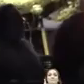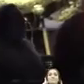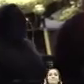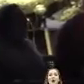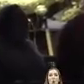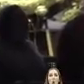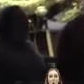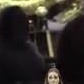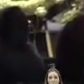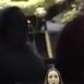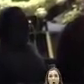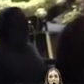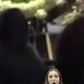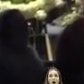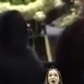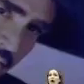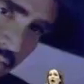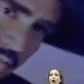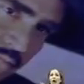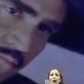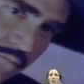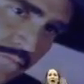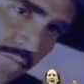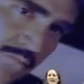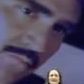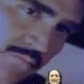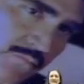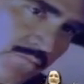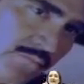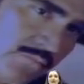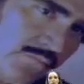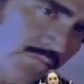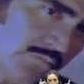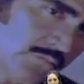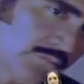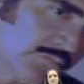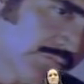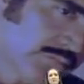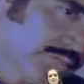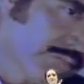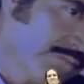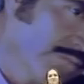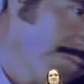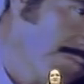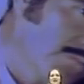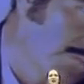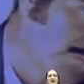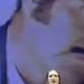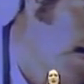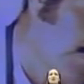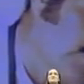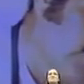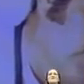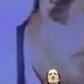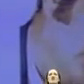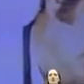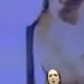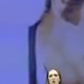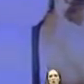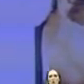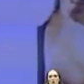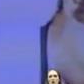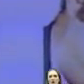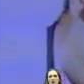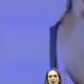fuera llevado de un lado a otro, de una ciudad a otra, sino que fuera sepultado acá en sus tierras, a las afueras de Guadalajara, en el rancho de su